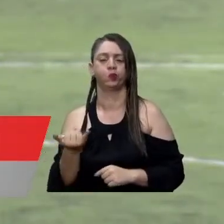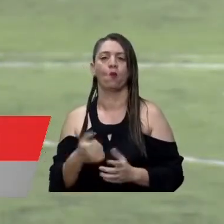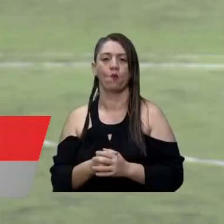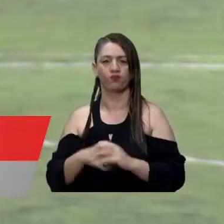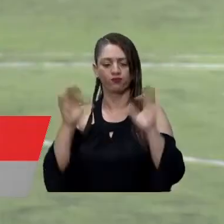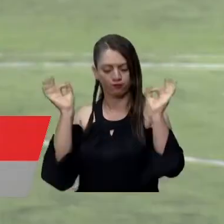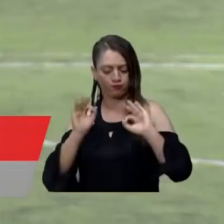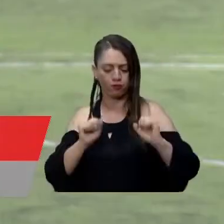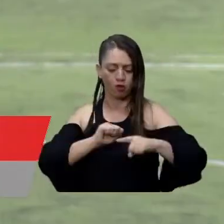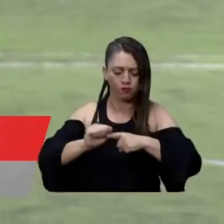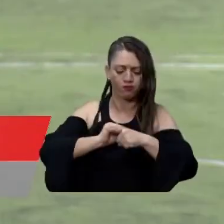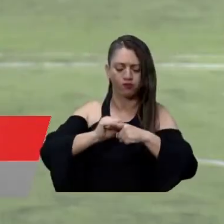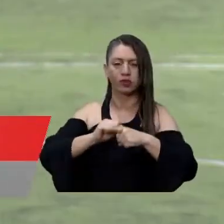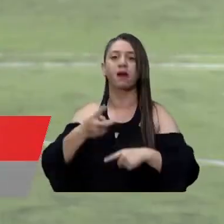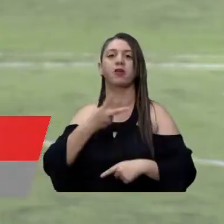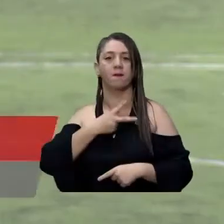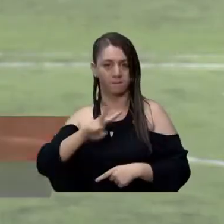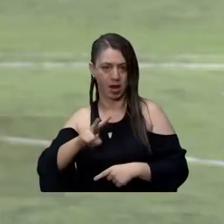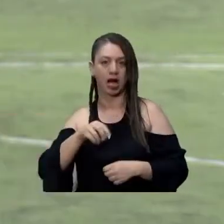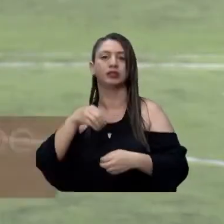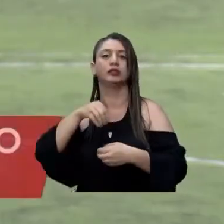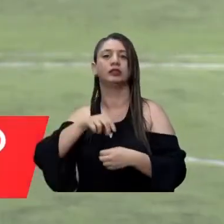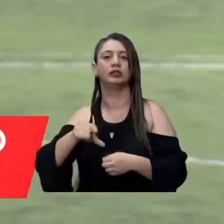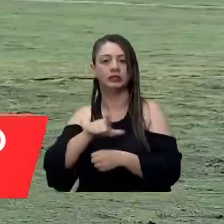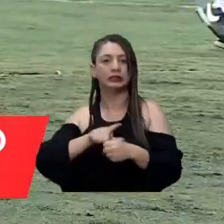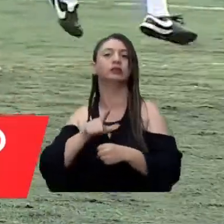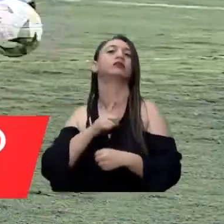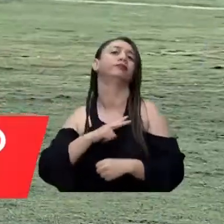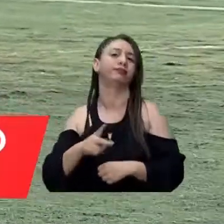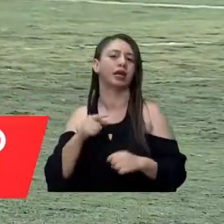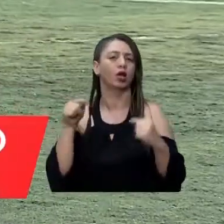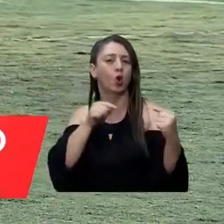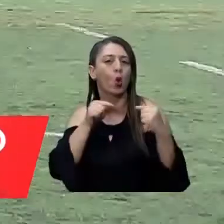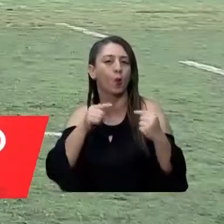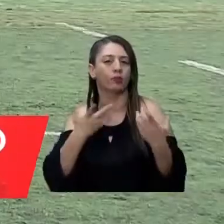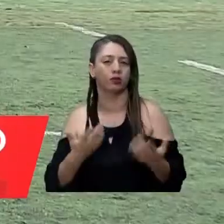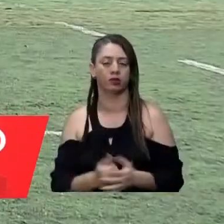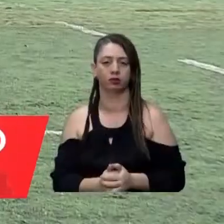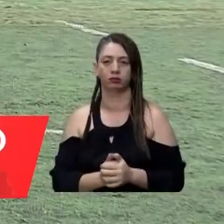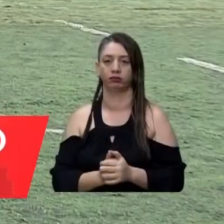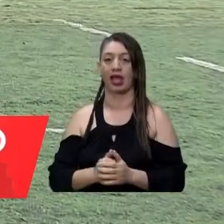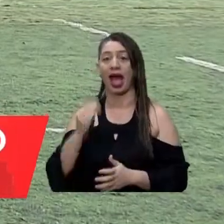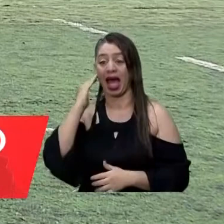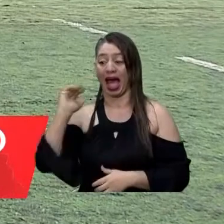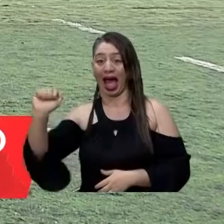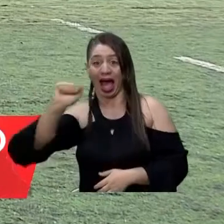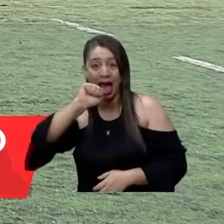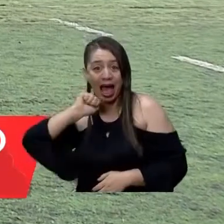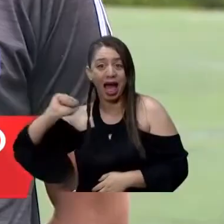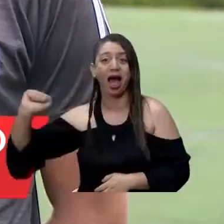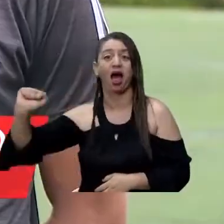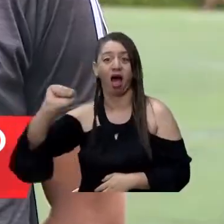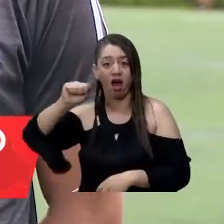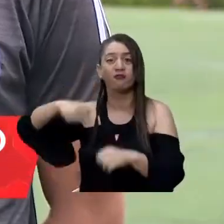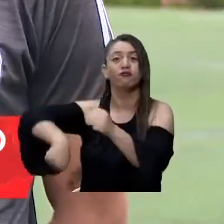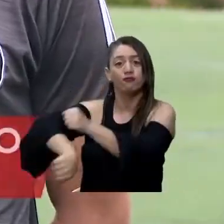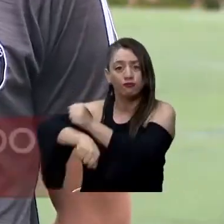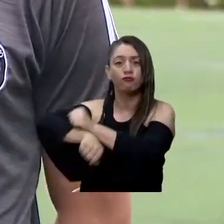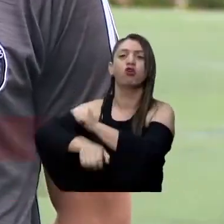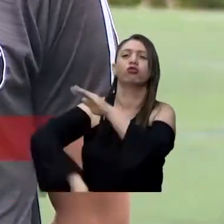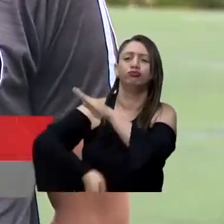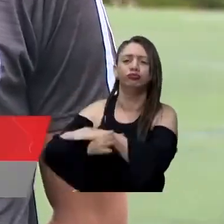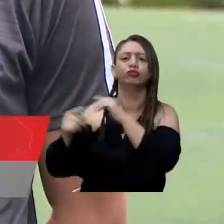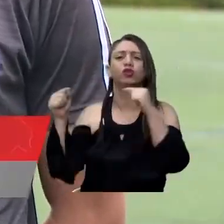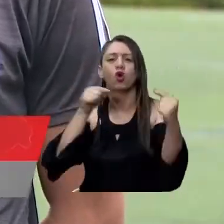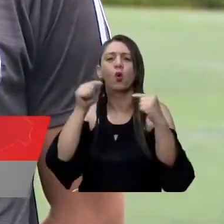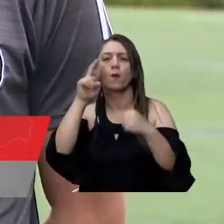estamos preparando con la selección Valle para competir los torneos. En el femenino netamente vamos a seguir compitiendo en